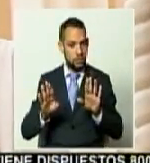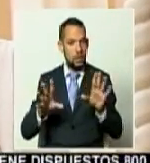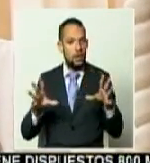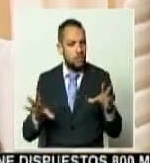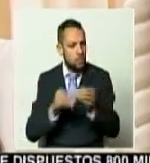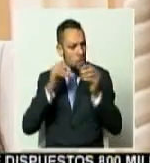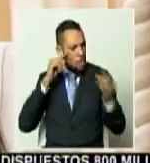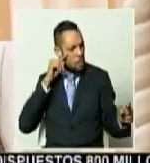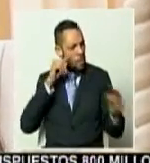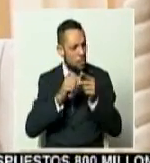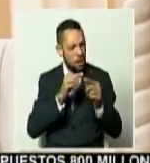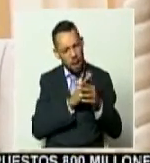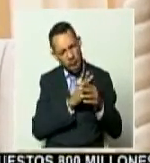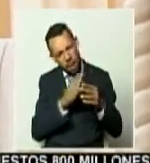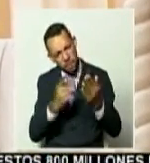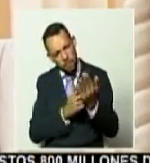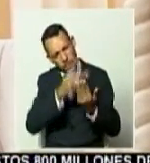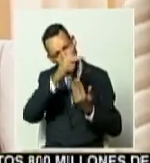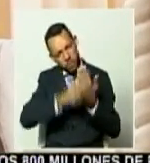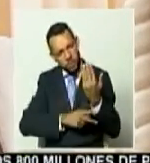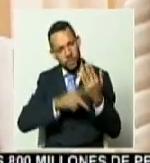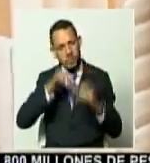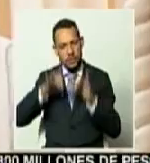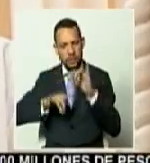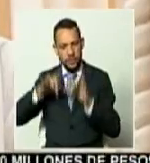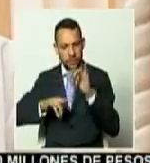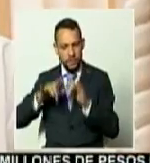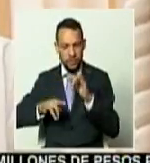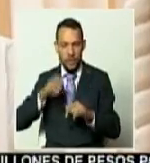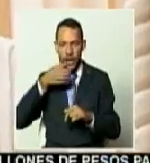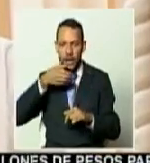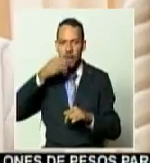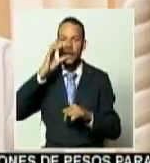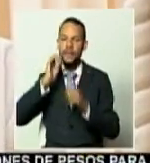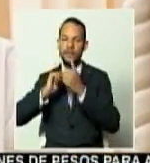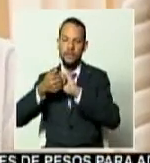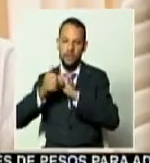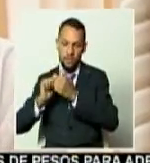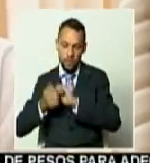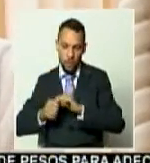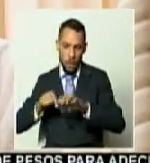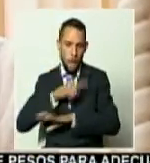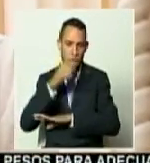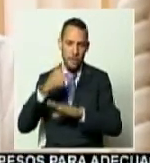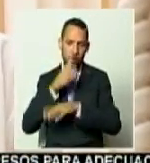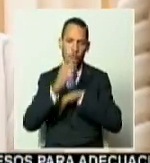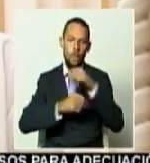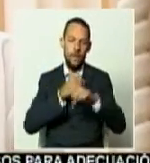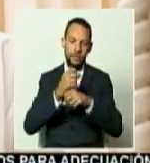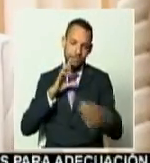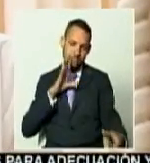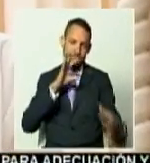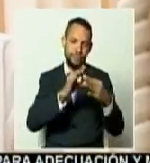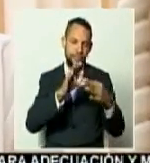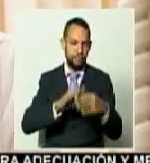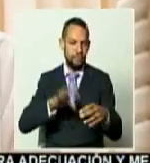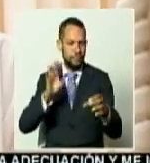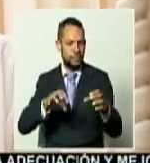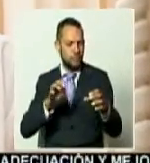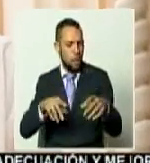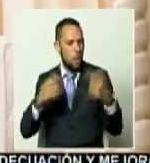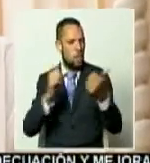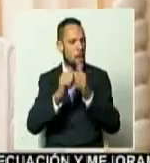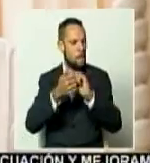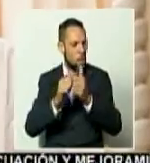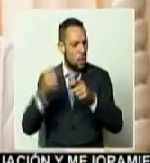un programa que es muy importante para la Secretaría y que debe ser, digamos, ejecutado para todo el año y que igual de alguna forma